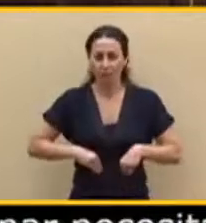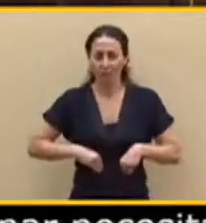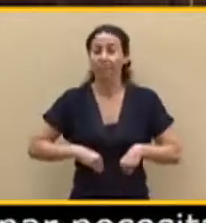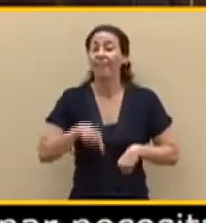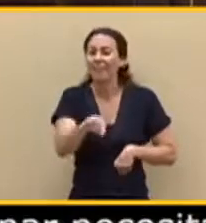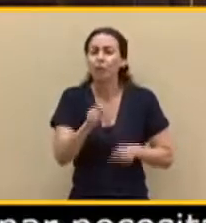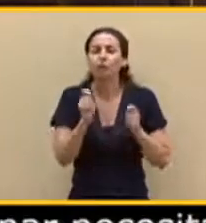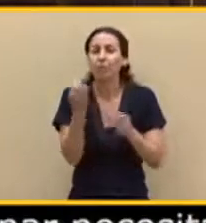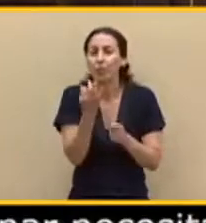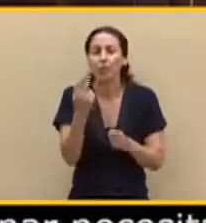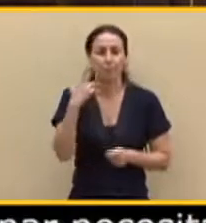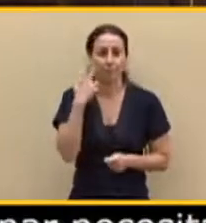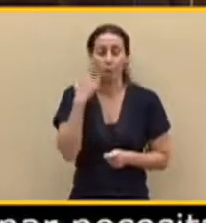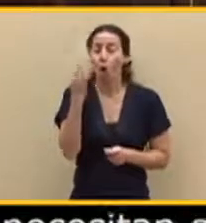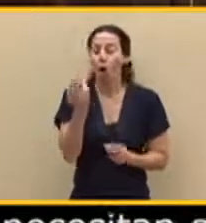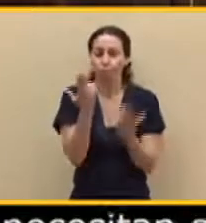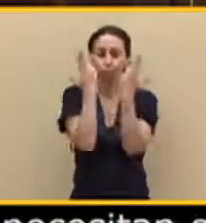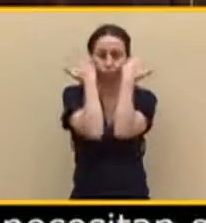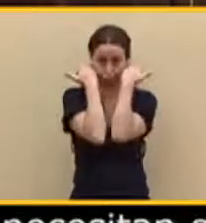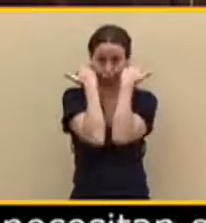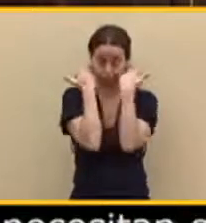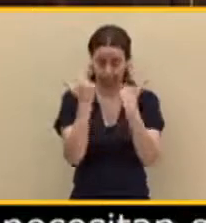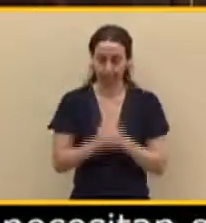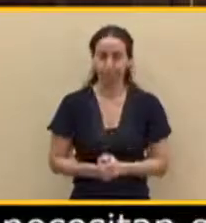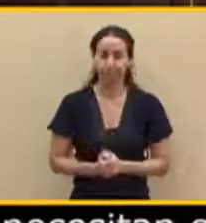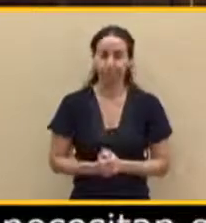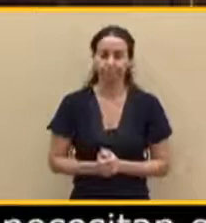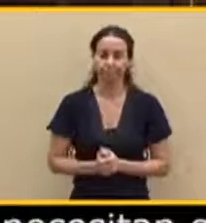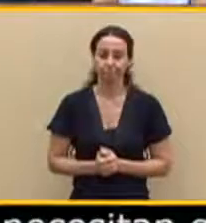resignen. Y ustedes,